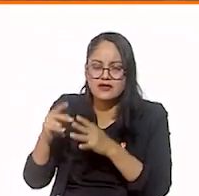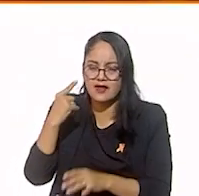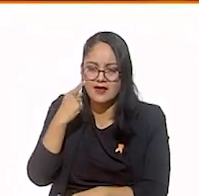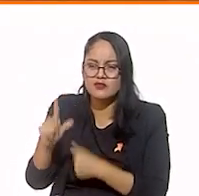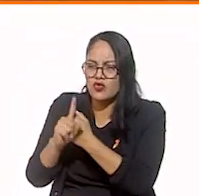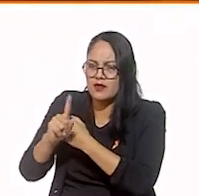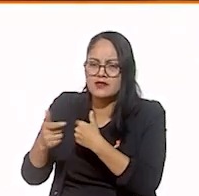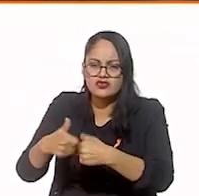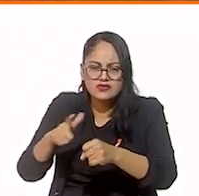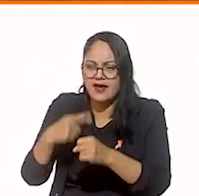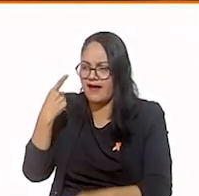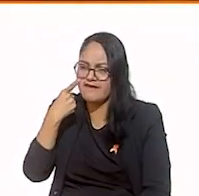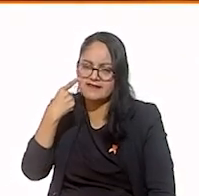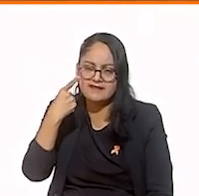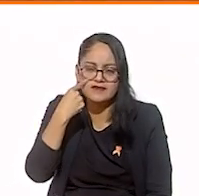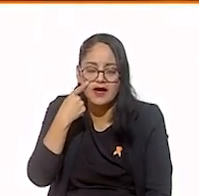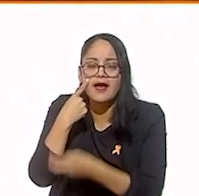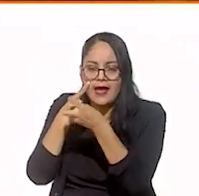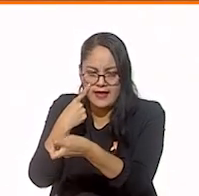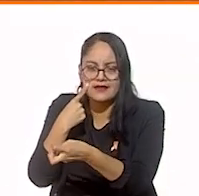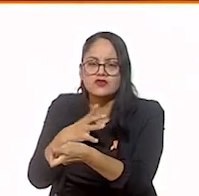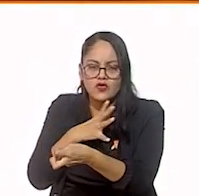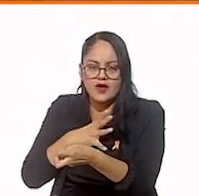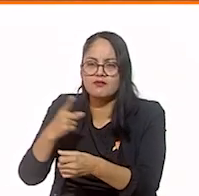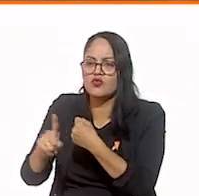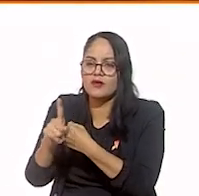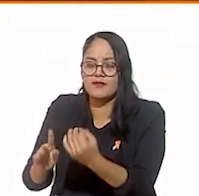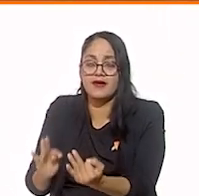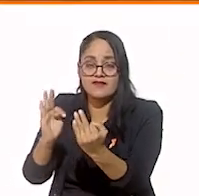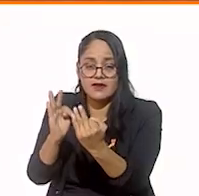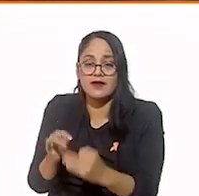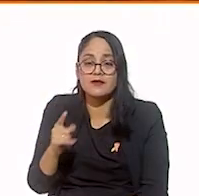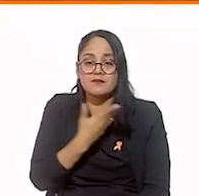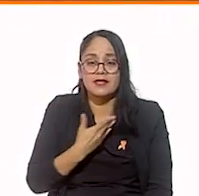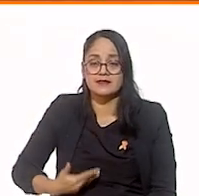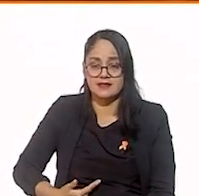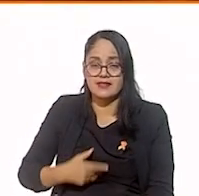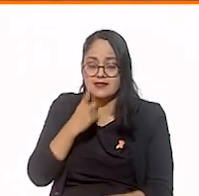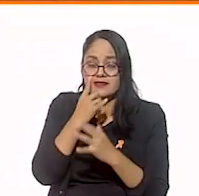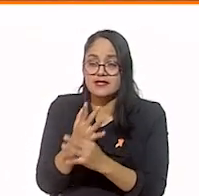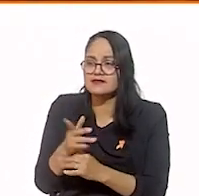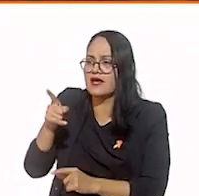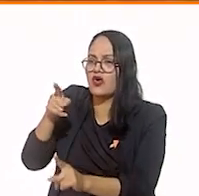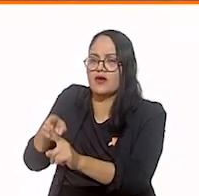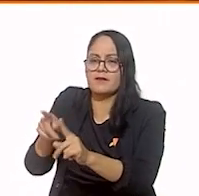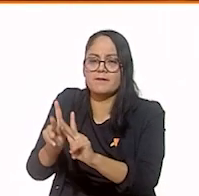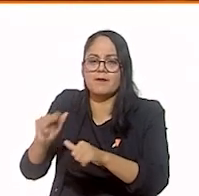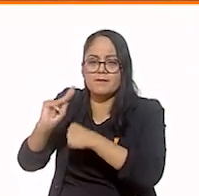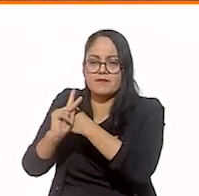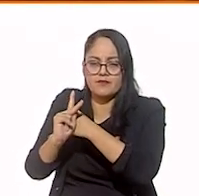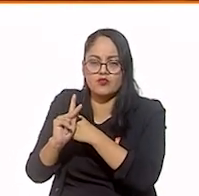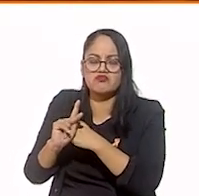impactos sociales. Entonces yo creo que es ahí donde está el principal desafío del país. Y cuando el presidente habla de una patria pacífica y próspera, es una